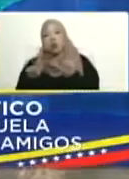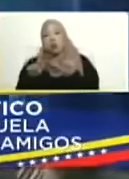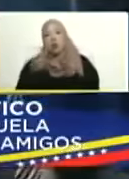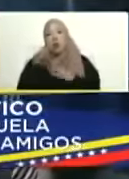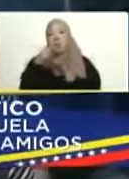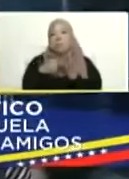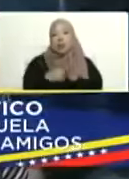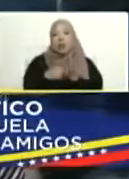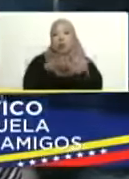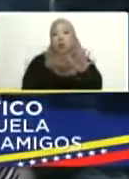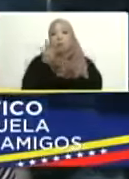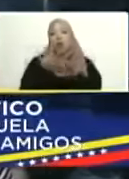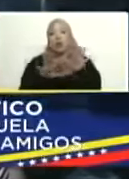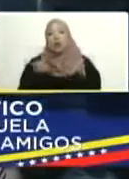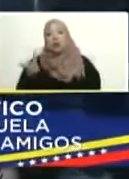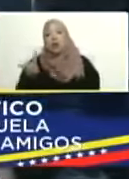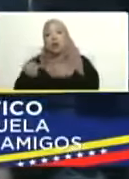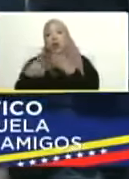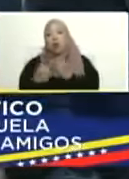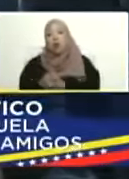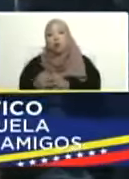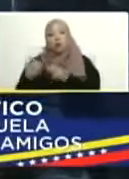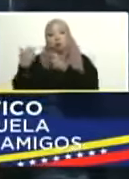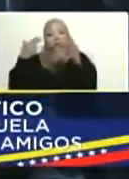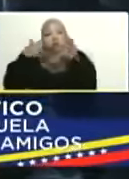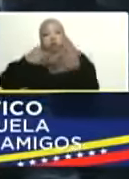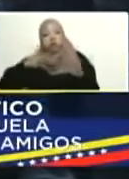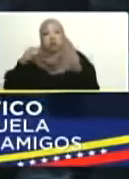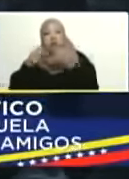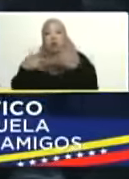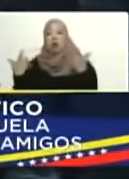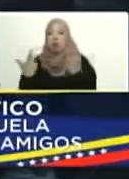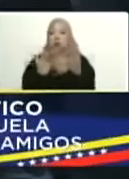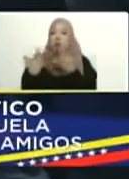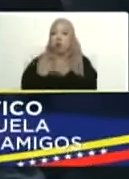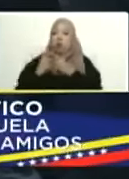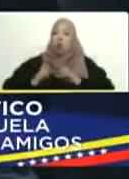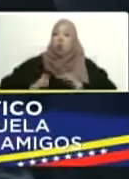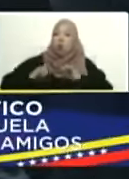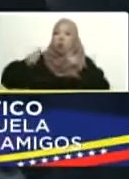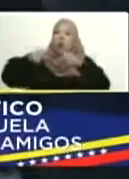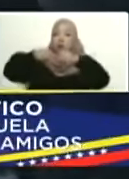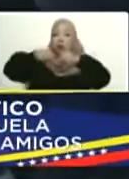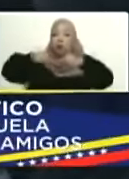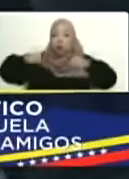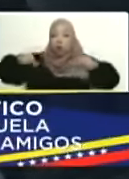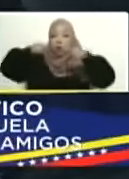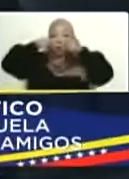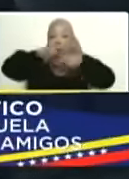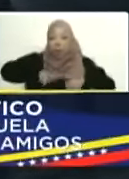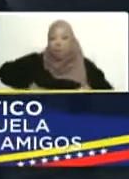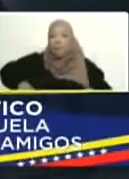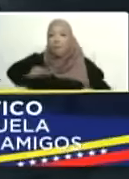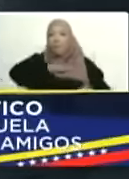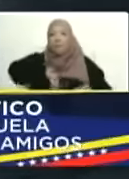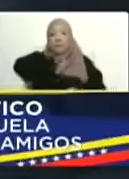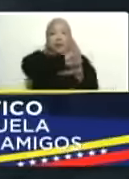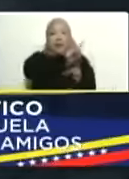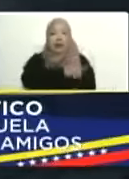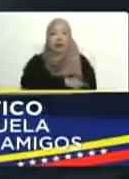1846-1848, se alza en armas en lo que se ha conocido como la gran insurrección campesina popular de